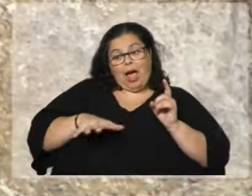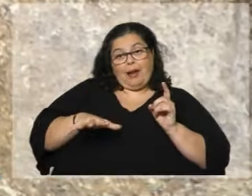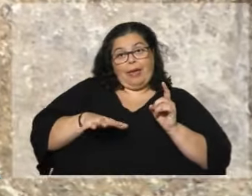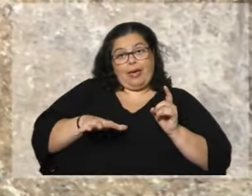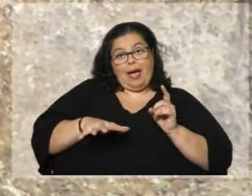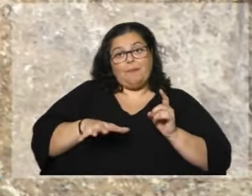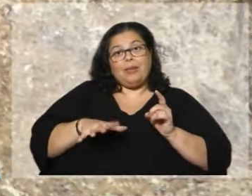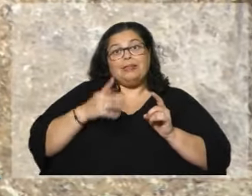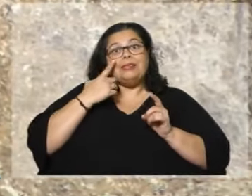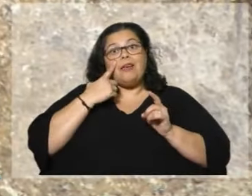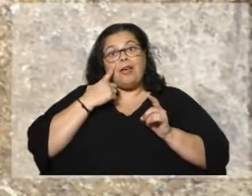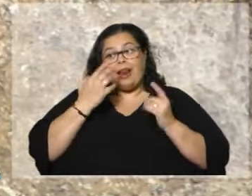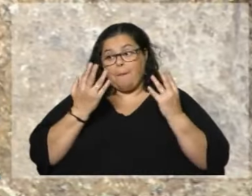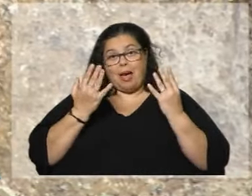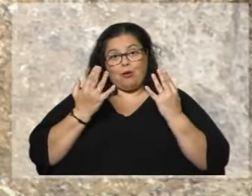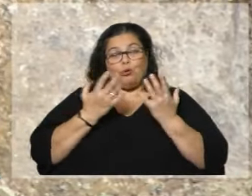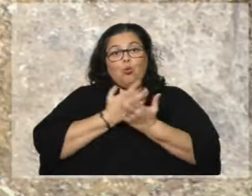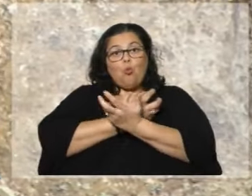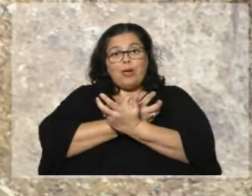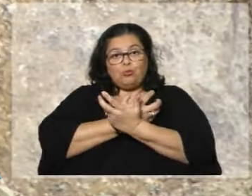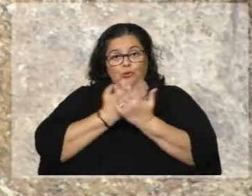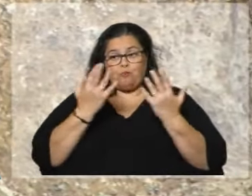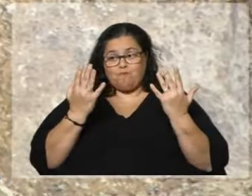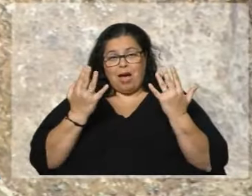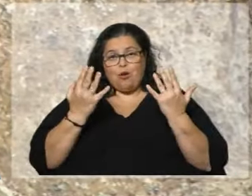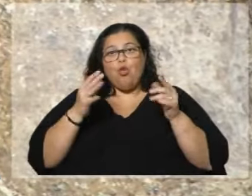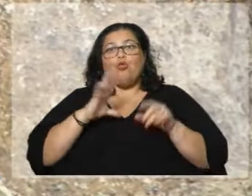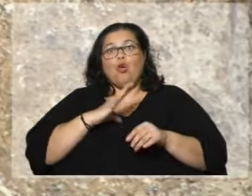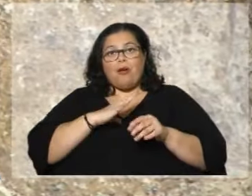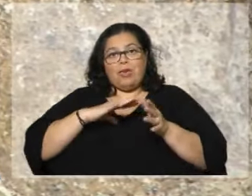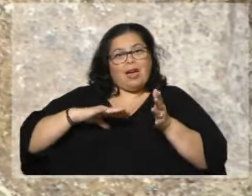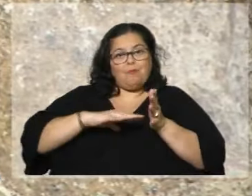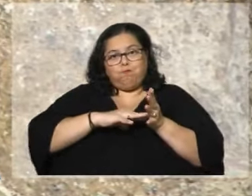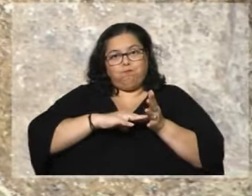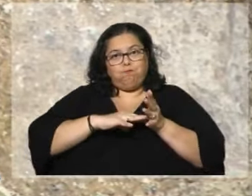están todavía huesos de las manos incrustados en la cal, que quedaron así.